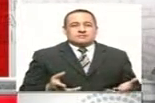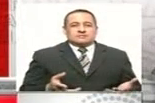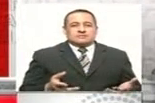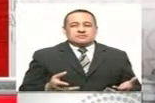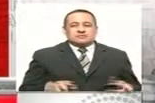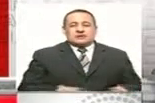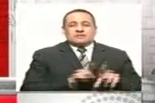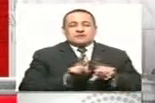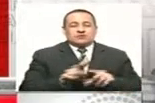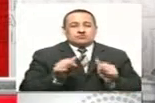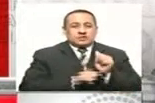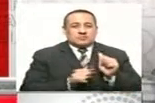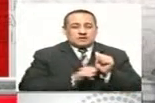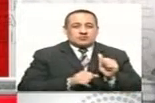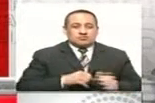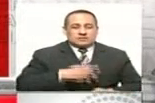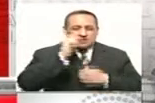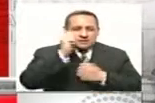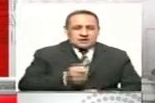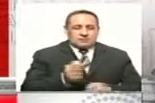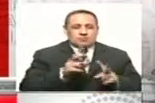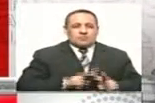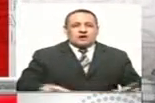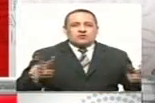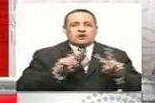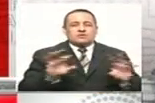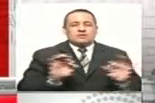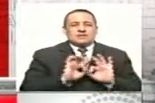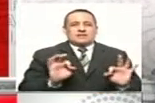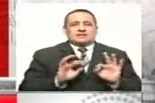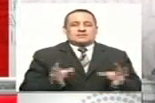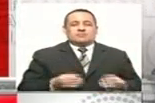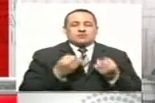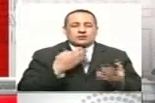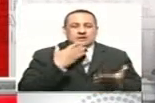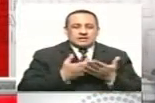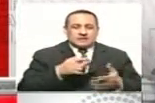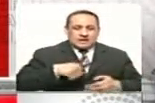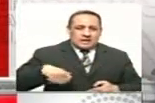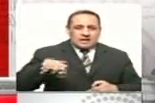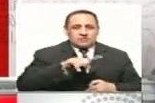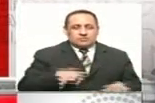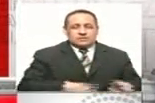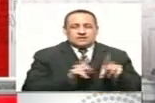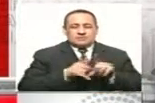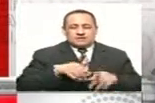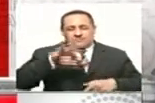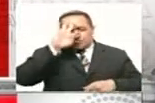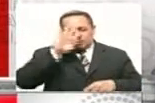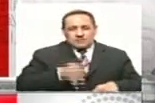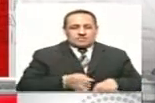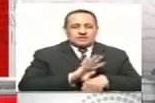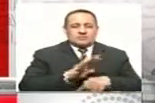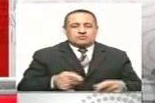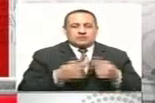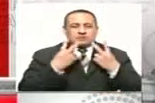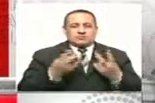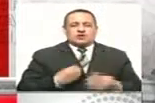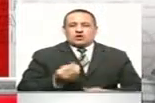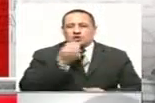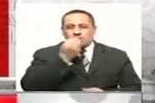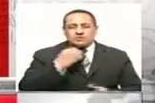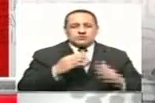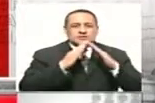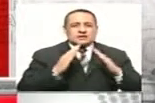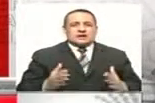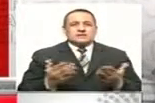también los hermanos del campo no son valorados. Gracias a ellos, durante la pandemia hemos tenido la comida en nuestro